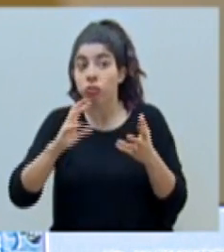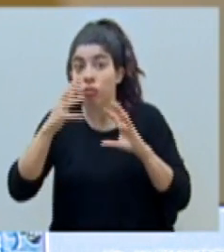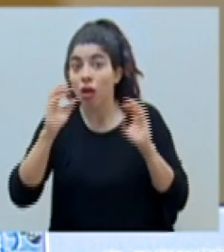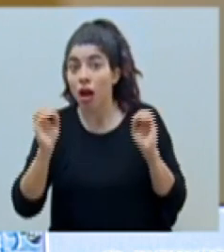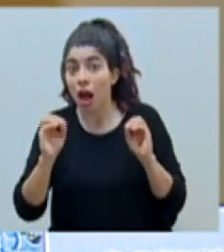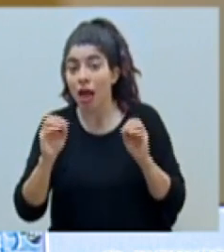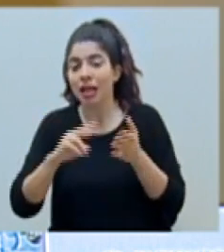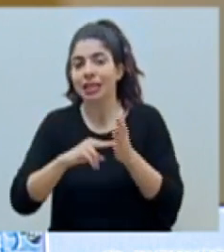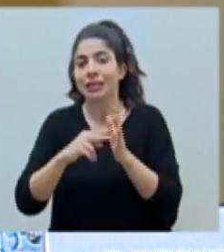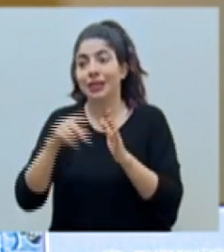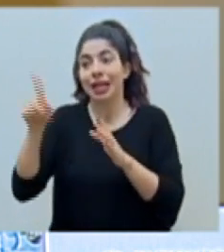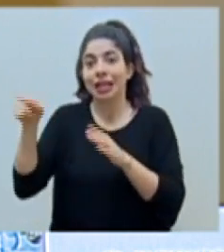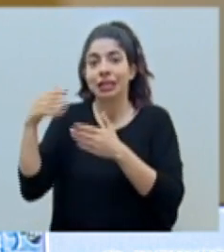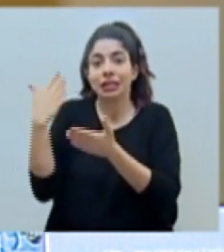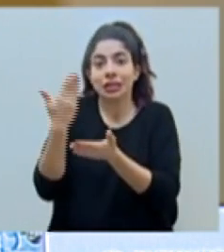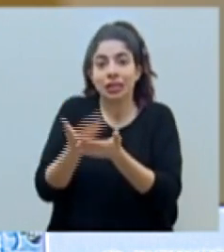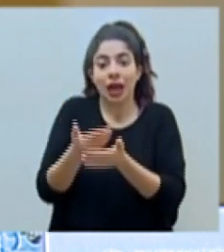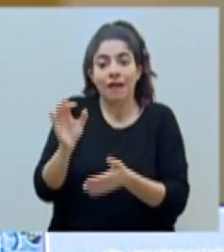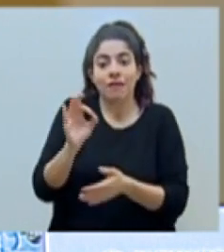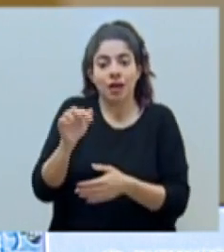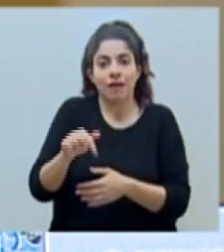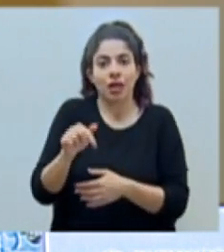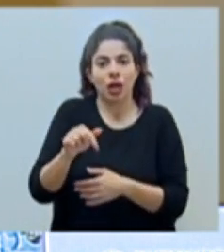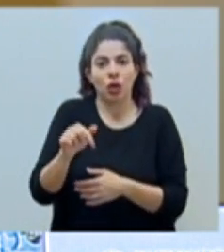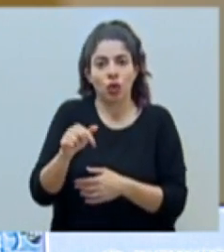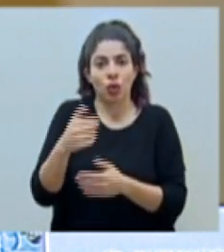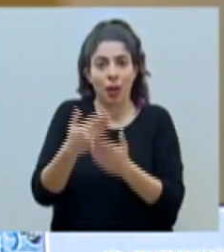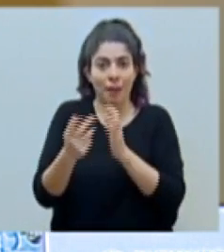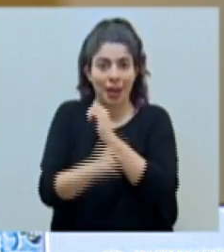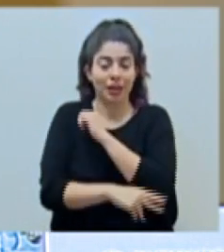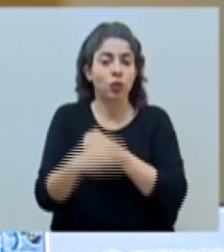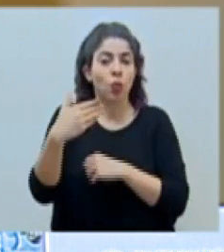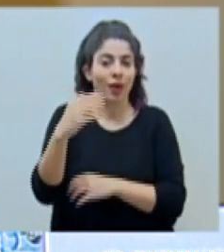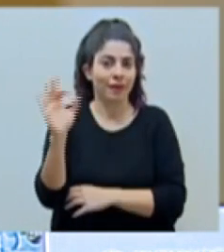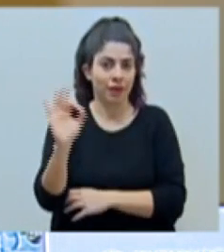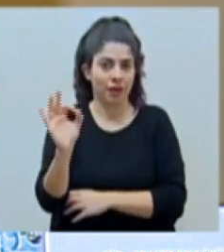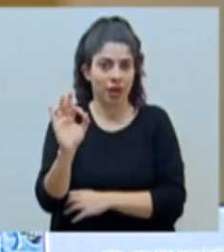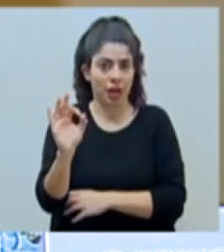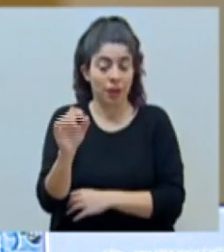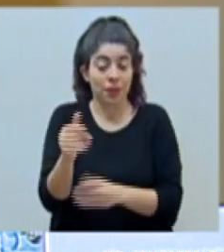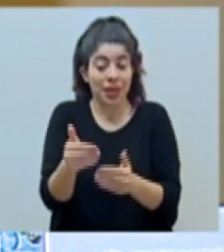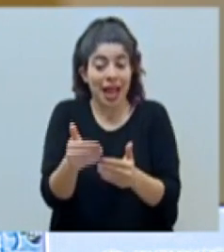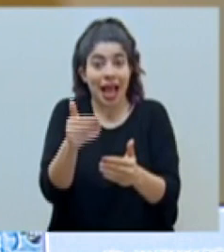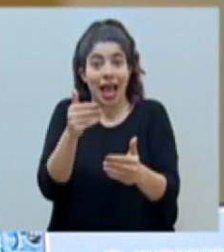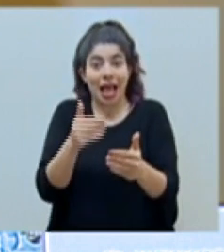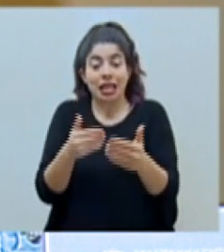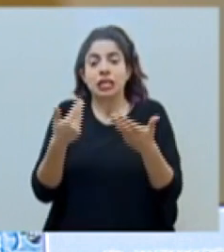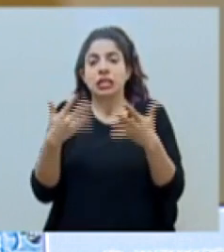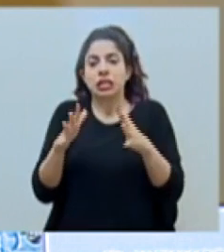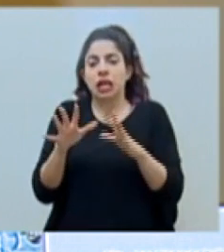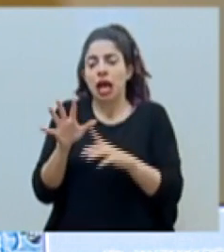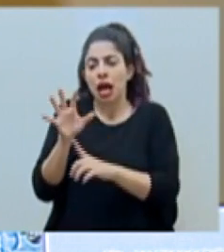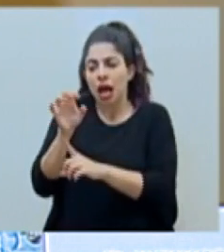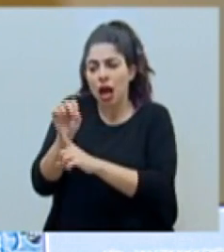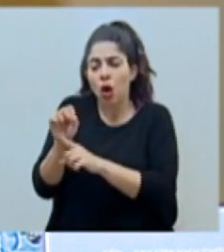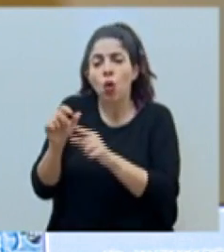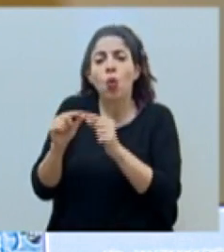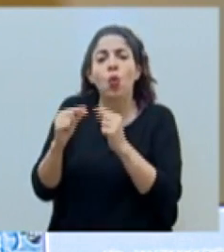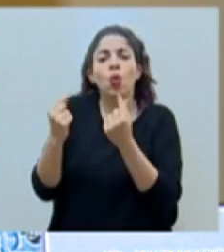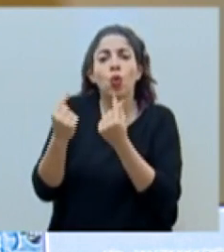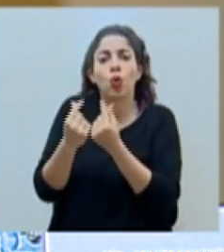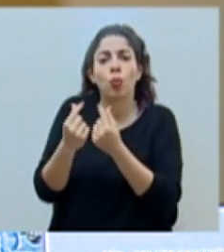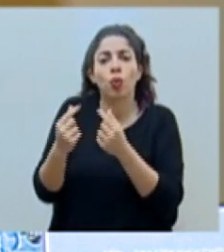estarían llegando en el mes de febrero al país. Antes de eso, ya hay un grupo identificado de